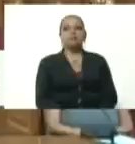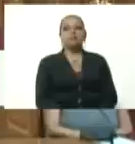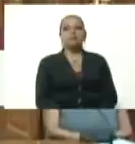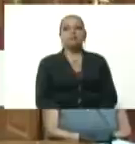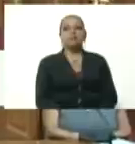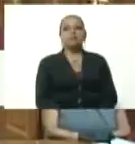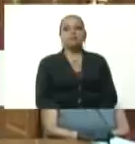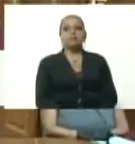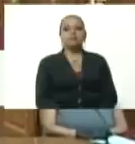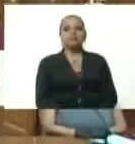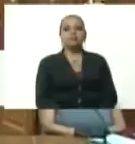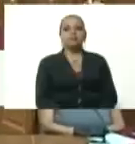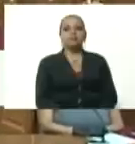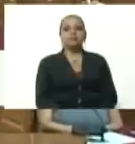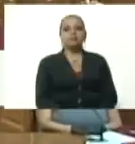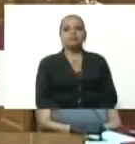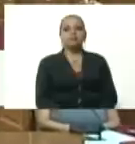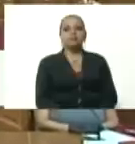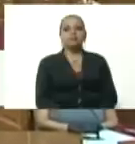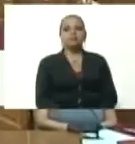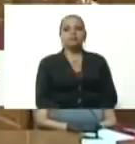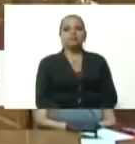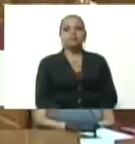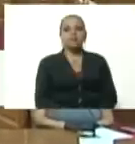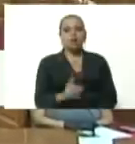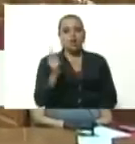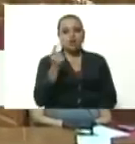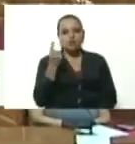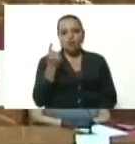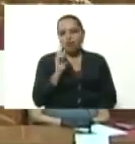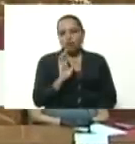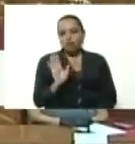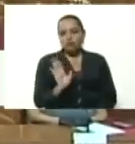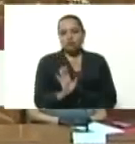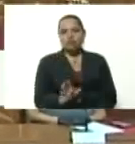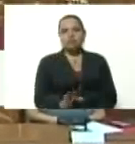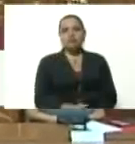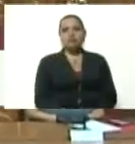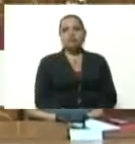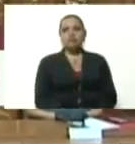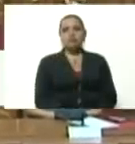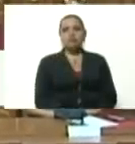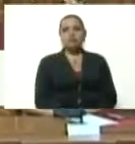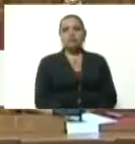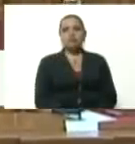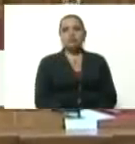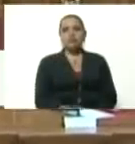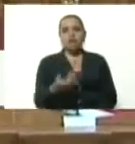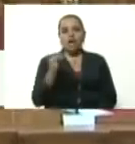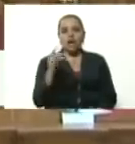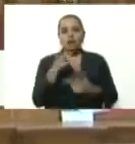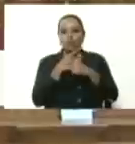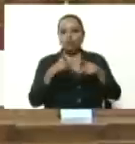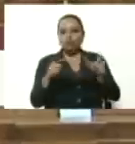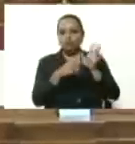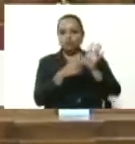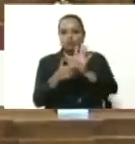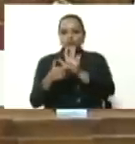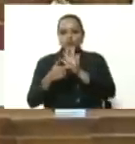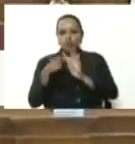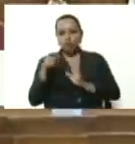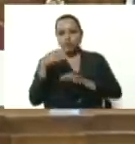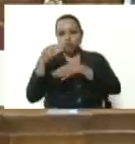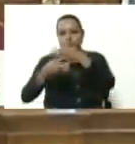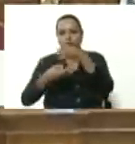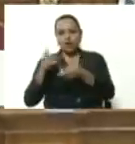Mire, solo para ha sido público, notorio. Tú hablabas de algunas cosas,